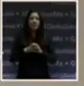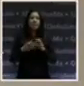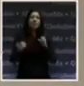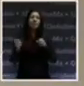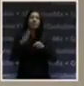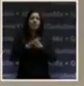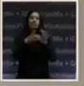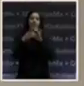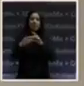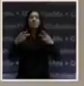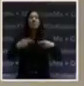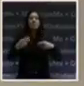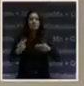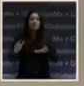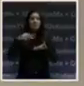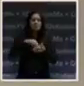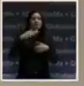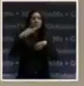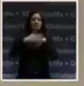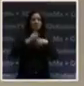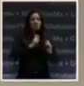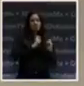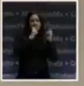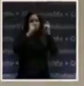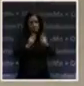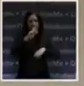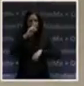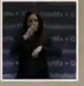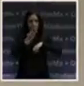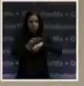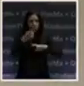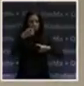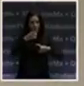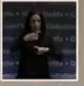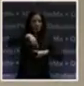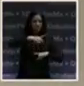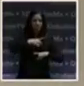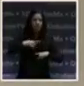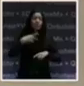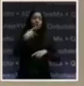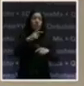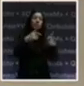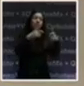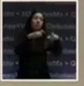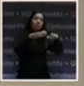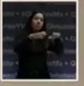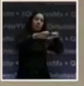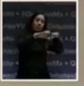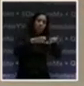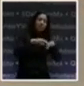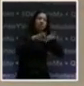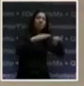a las personas que van a asumir esa responsabilidad directamente. Todo el equipo de trabajo, mi propuesta